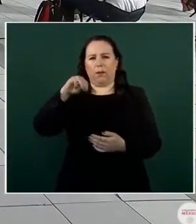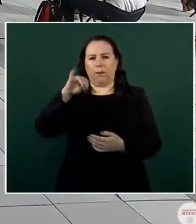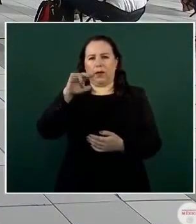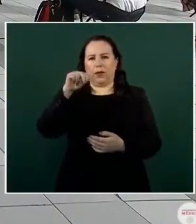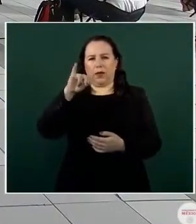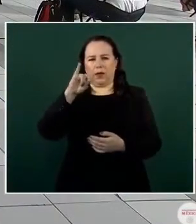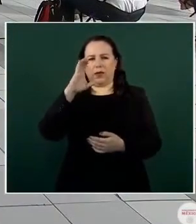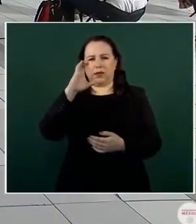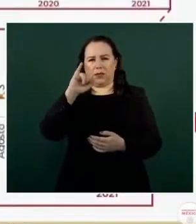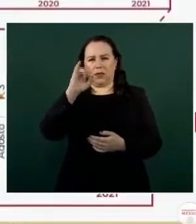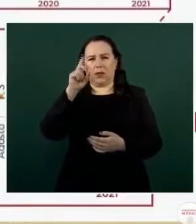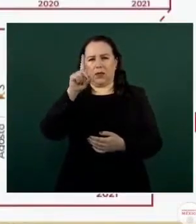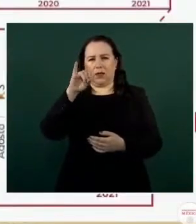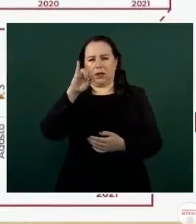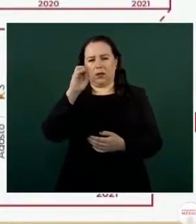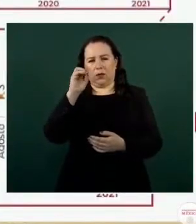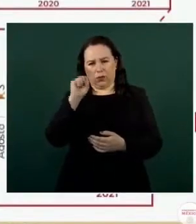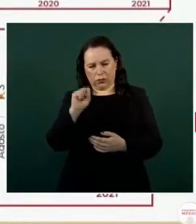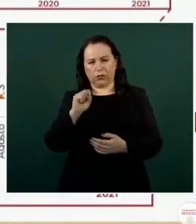una alza